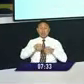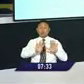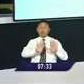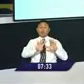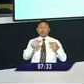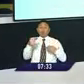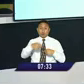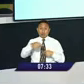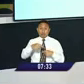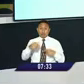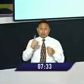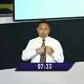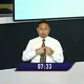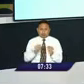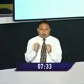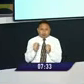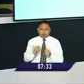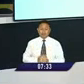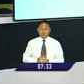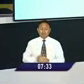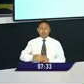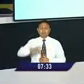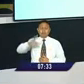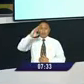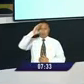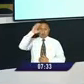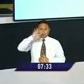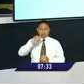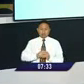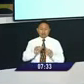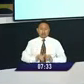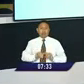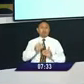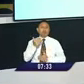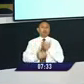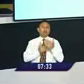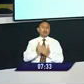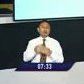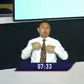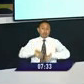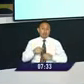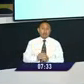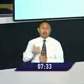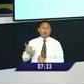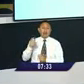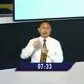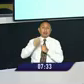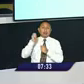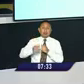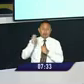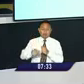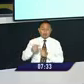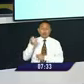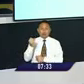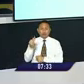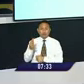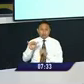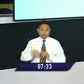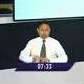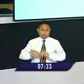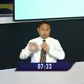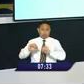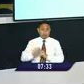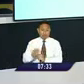hora presenta la ciudad de Quito. La Policía Nacional, amigos, continúa con el proceso de conteo y fijación como evidencia de la millonaria suma de